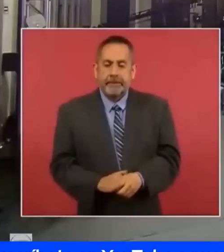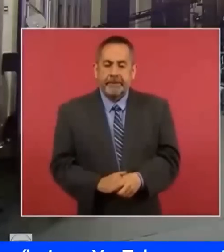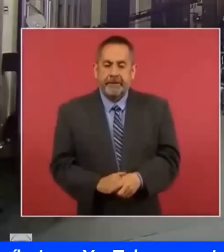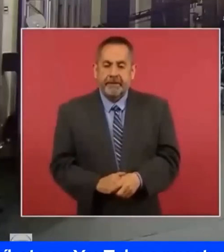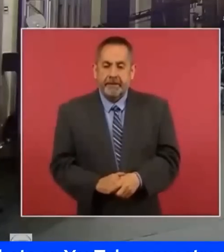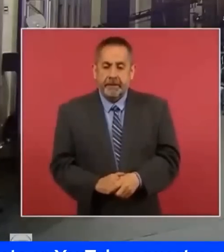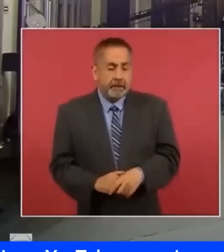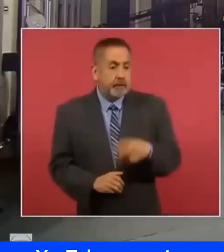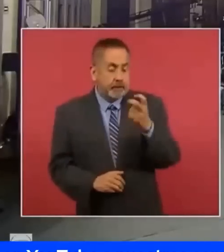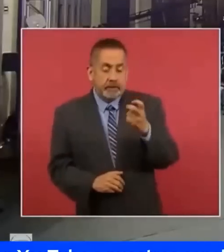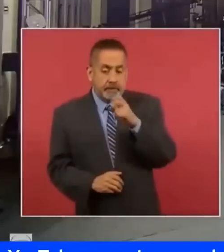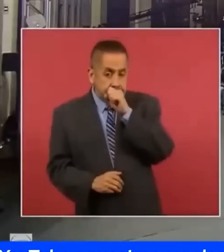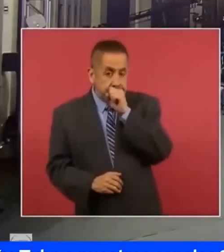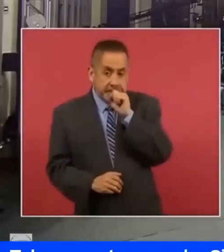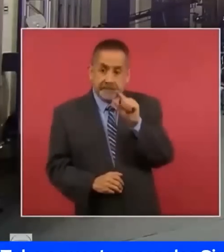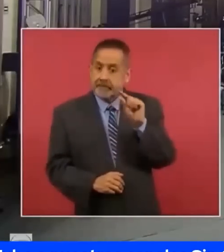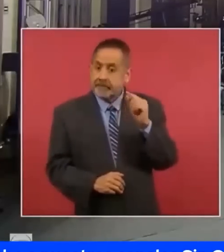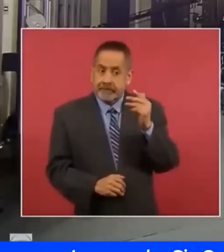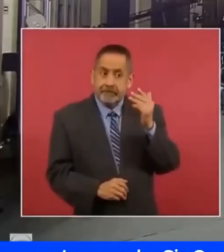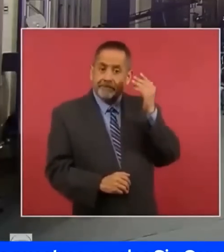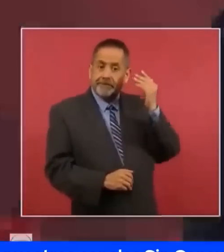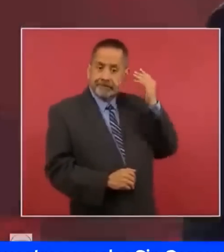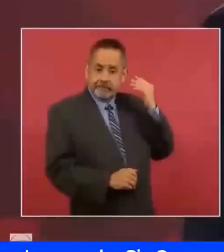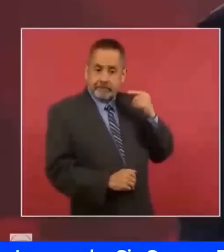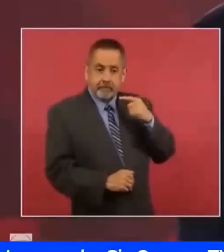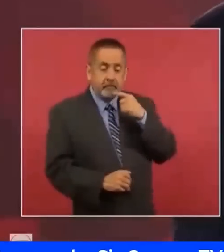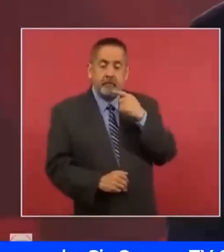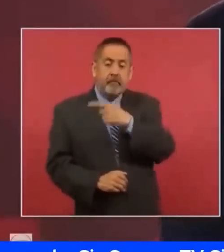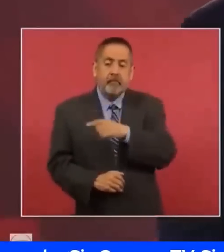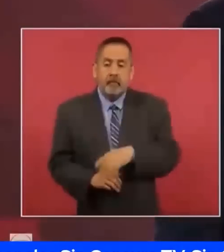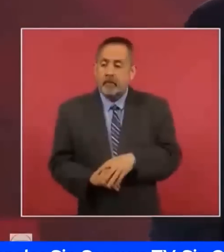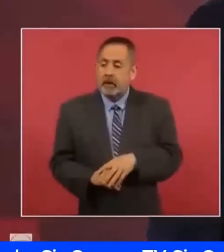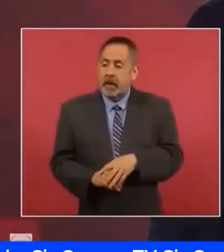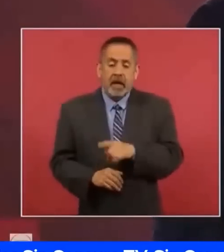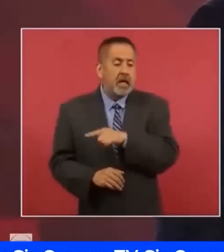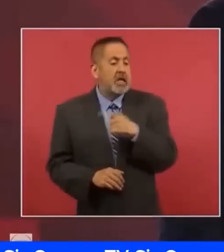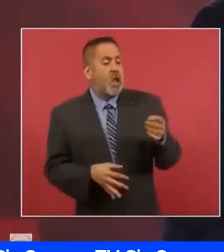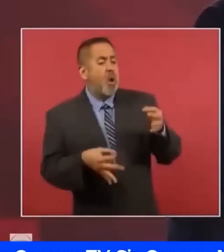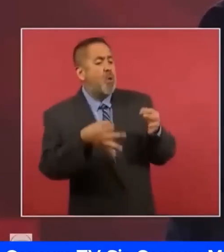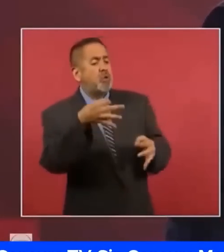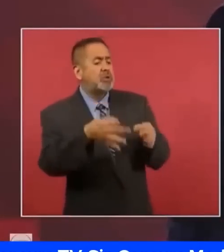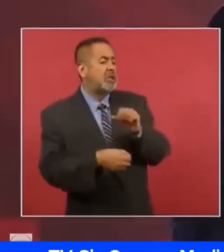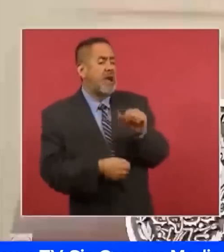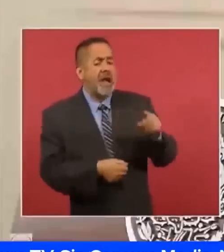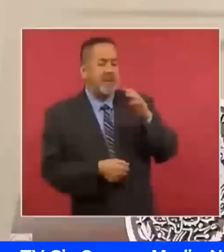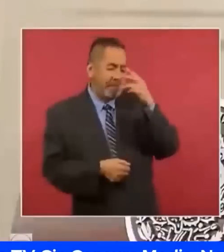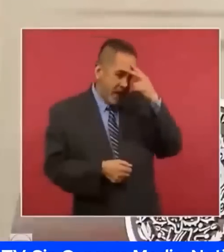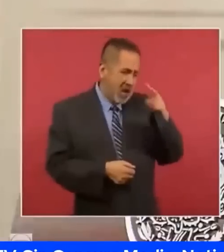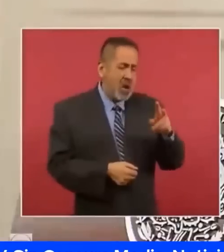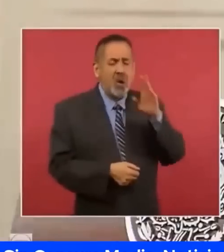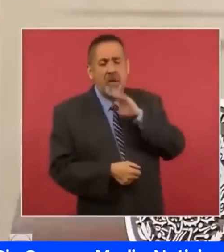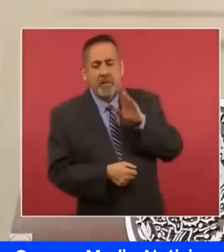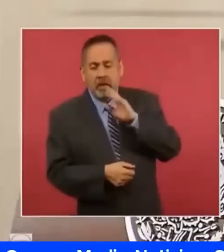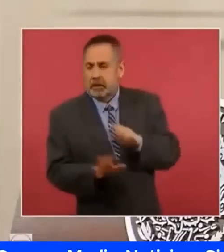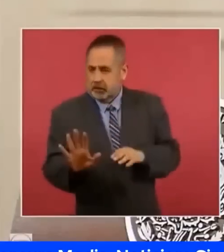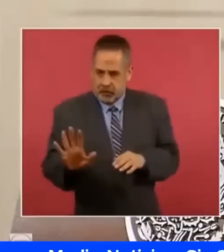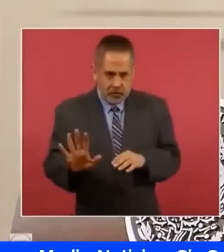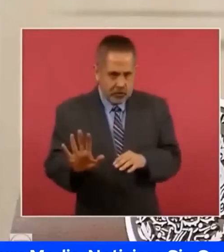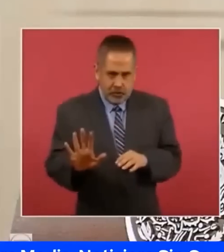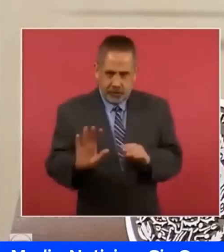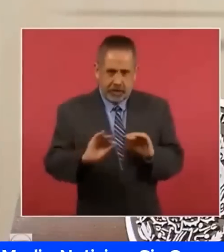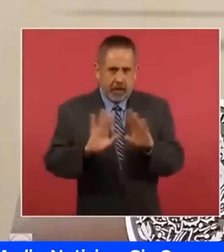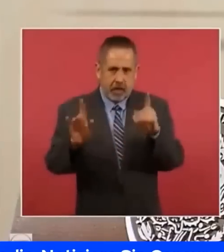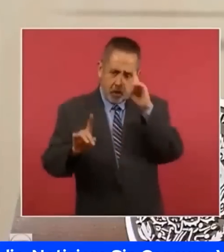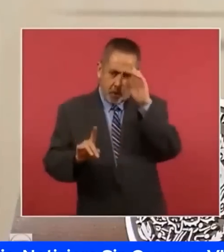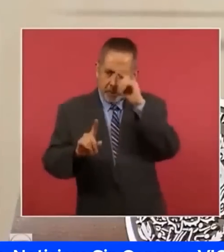Sí, así, porque hace unos días él decía que se juzgaba a México. Y qué bueno que cambió